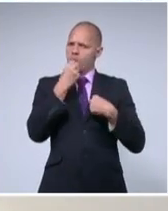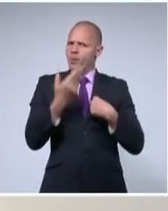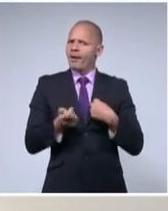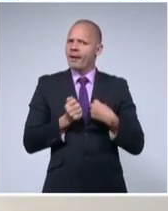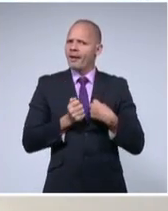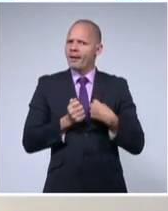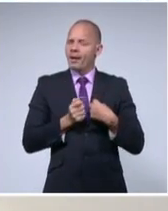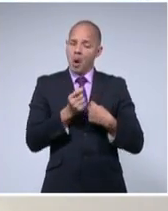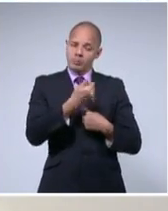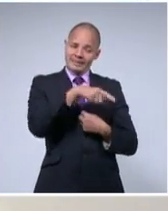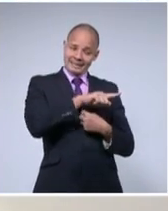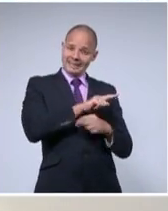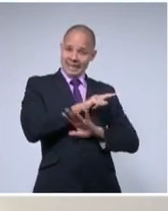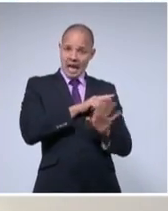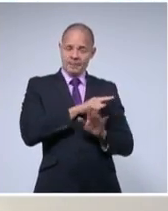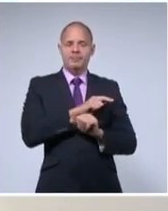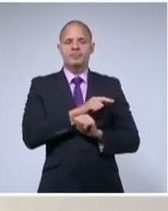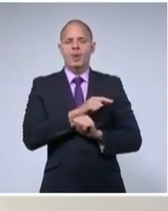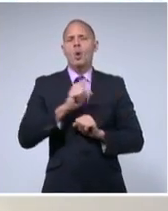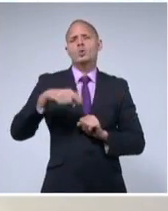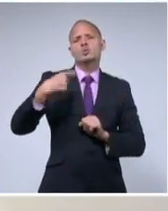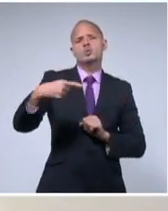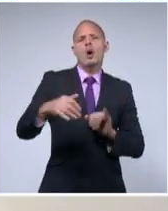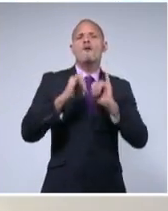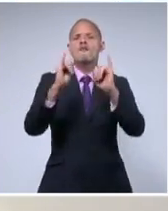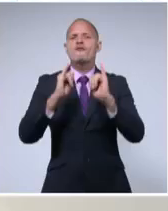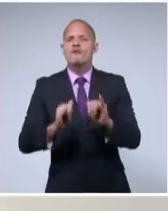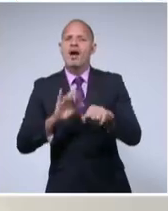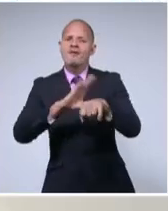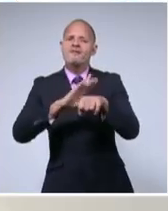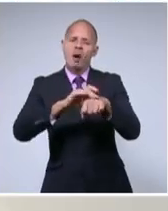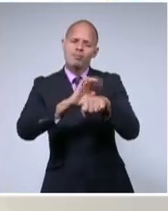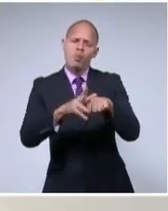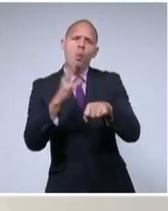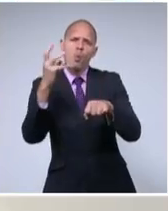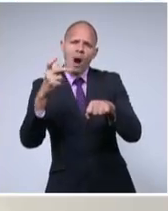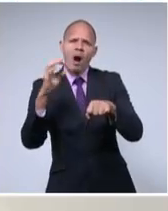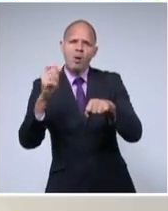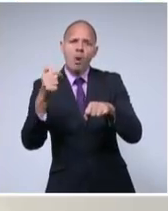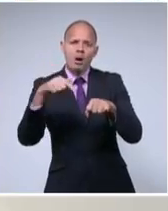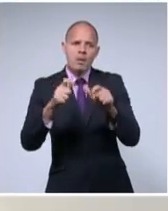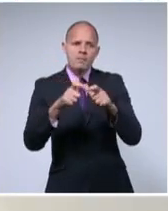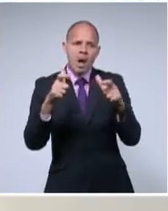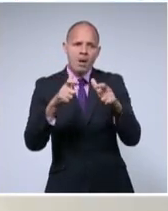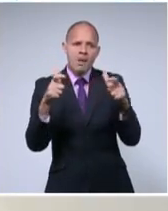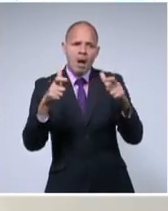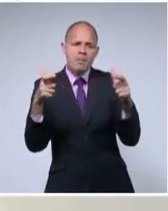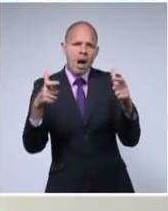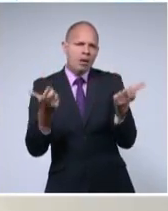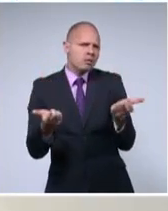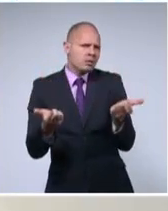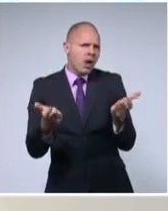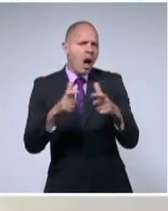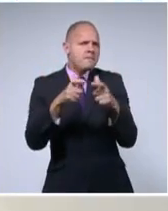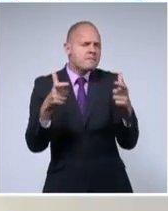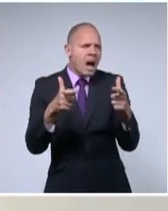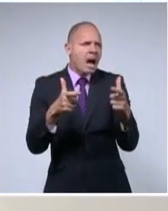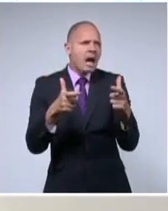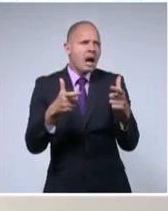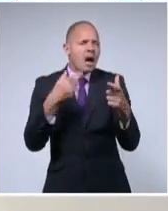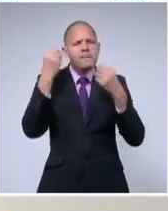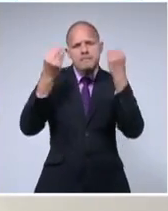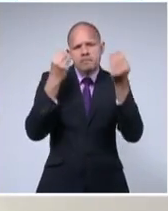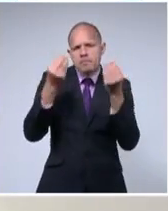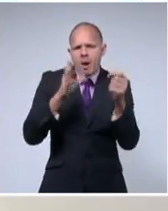Salud Pública el incremento de casos importados de COVID-19. Y lo preocupante en sí no es que lleguen enfermos, porque para